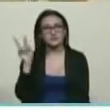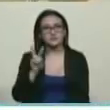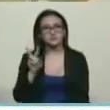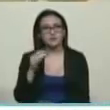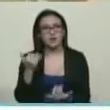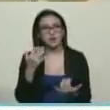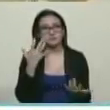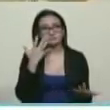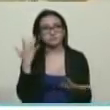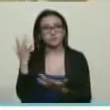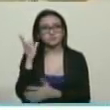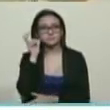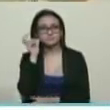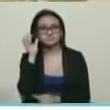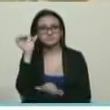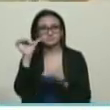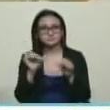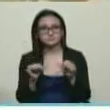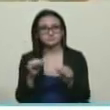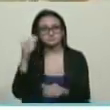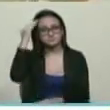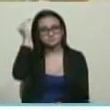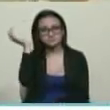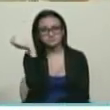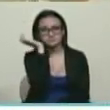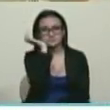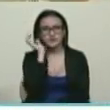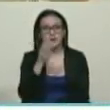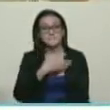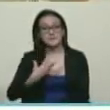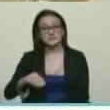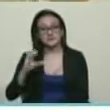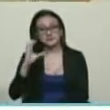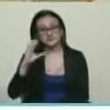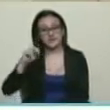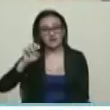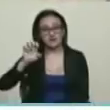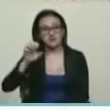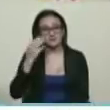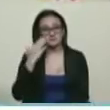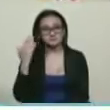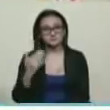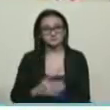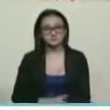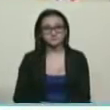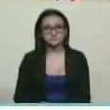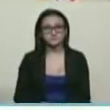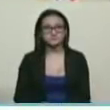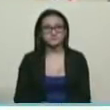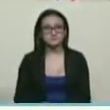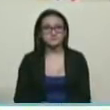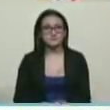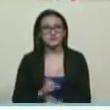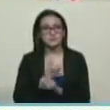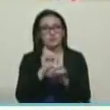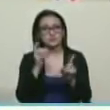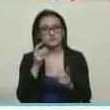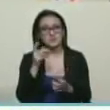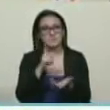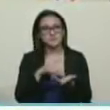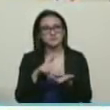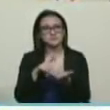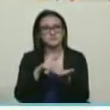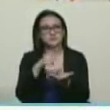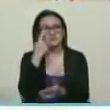En pantalla de inmediato vamos a escuchar palabras de Tibisay Luceña, es presidenta del Poder Electoral. Una democracia participativa y